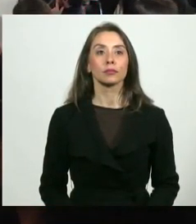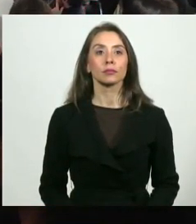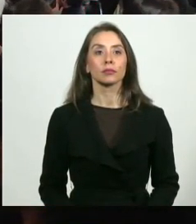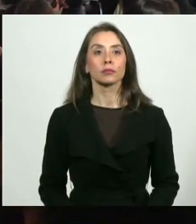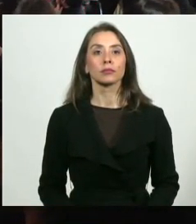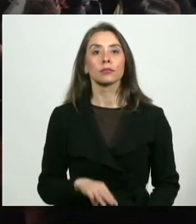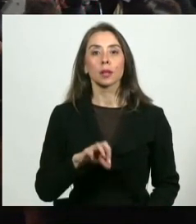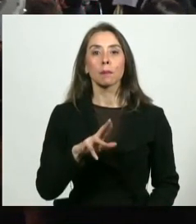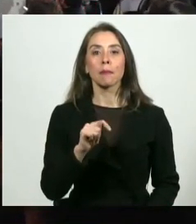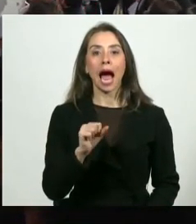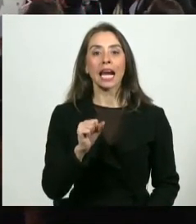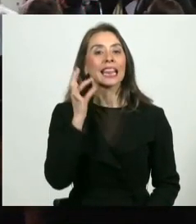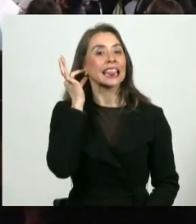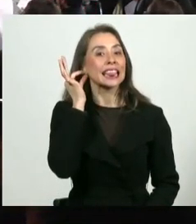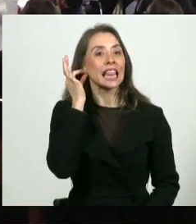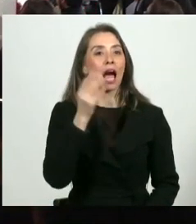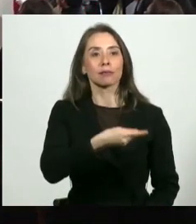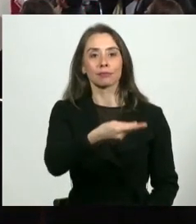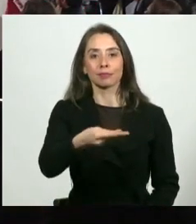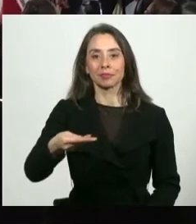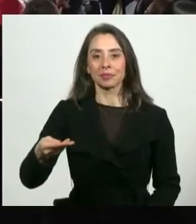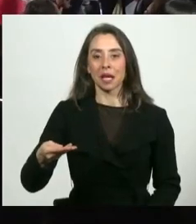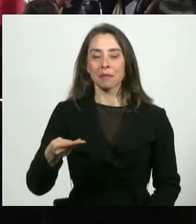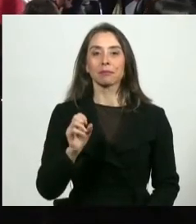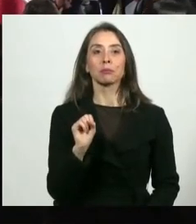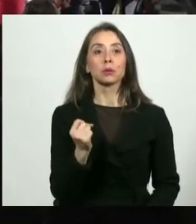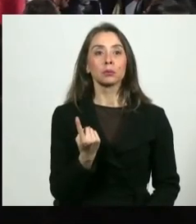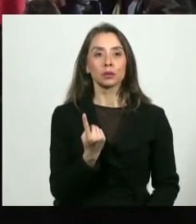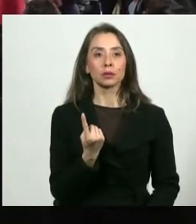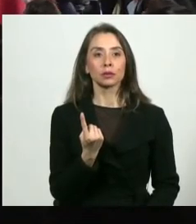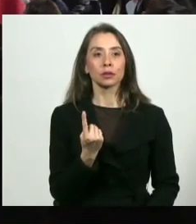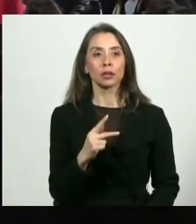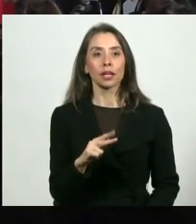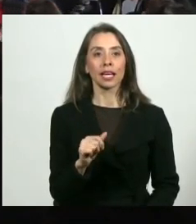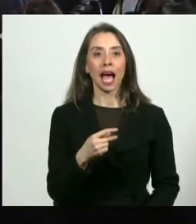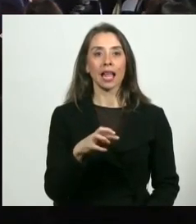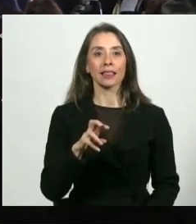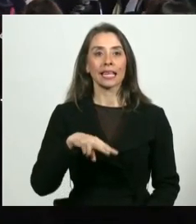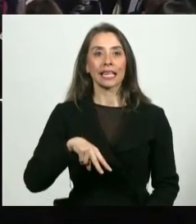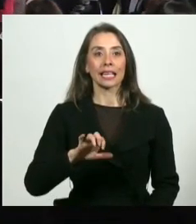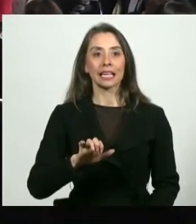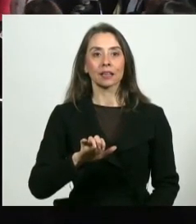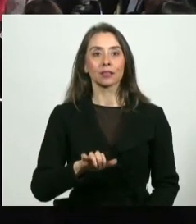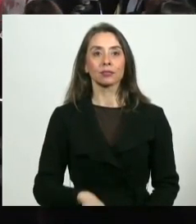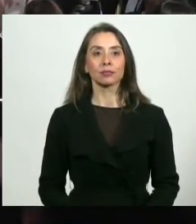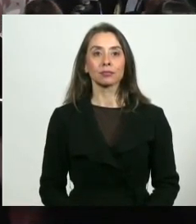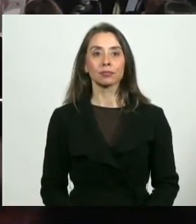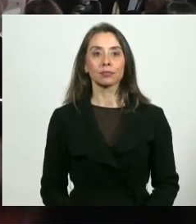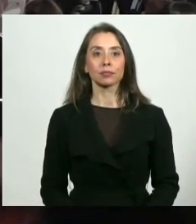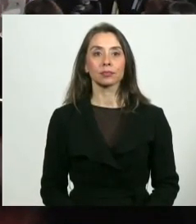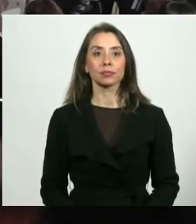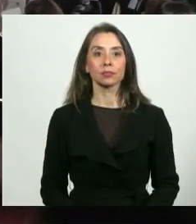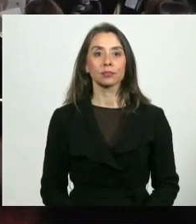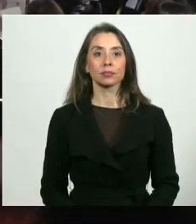La Marta se lo entrega primero.